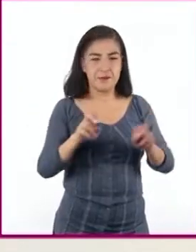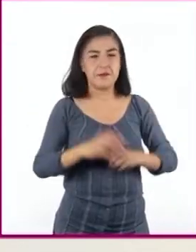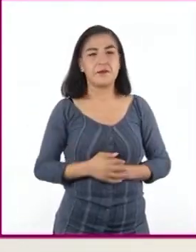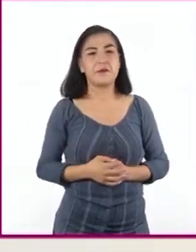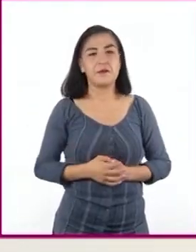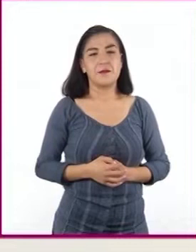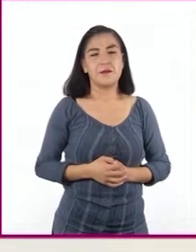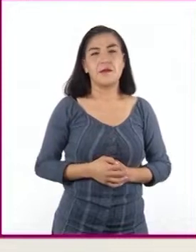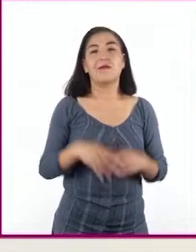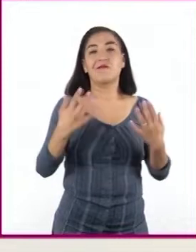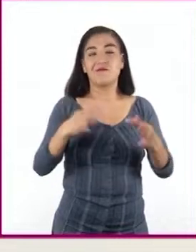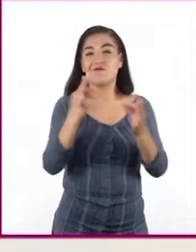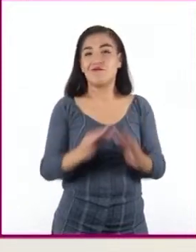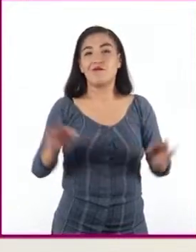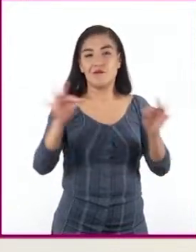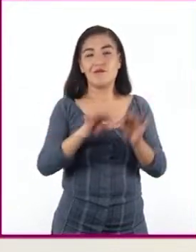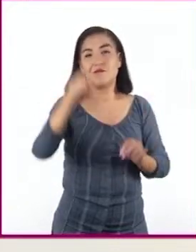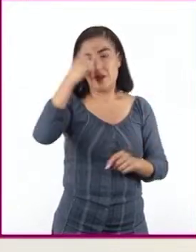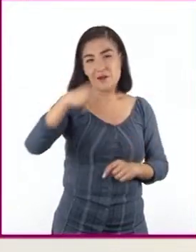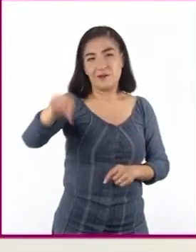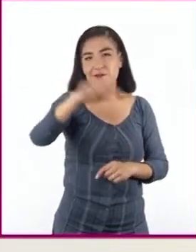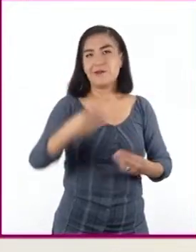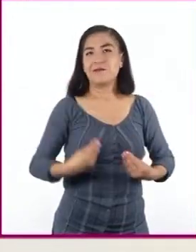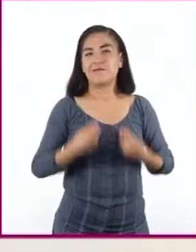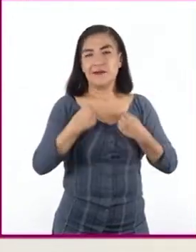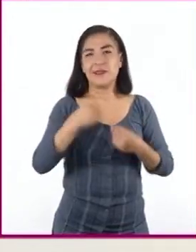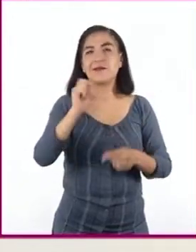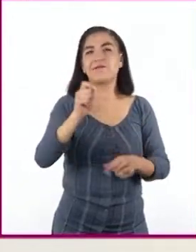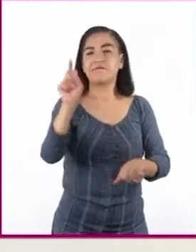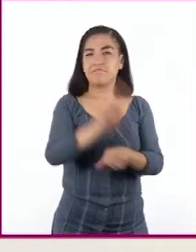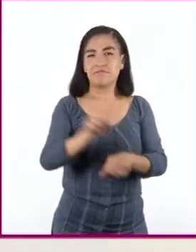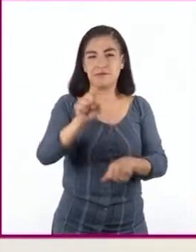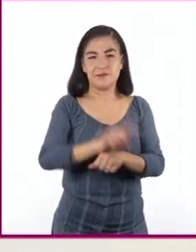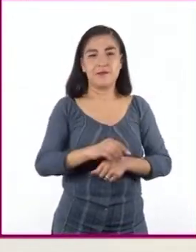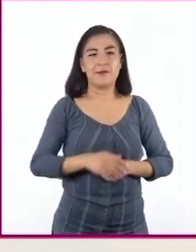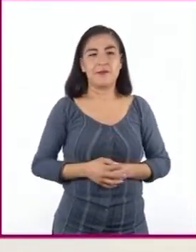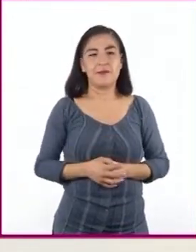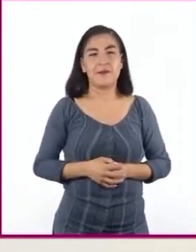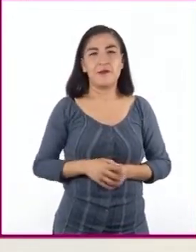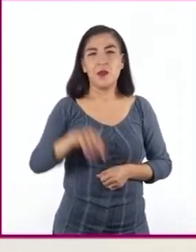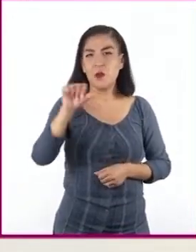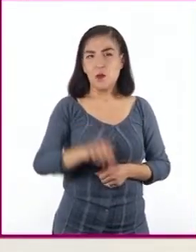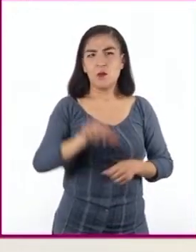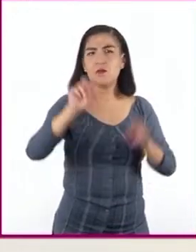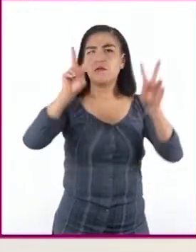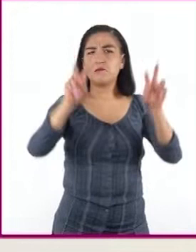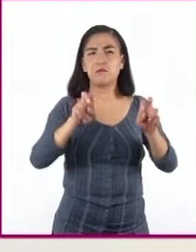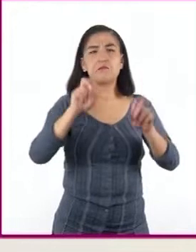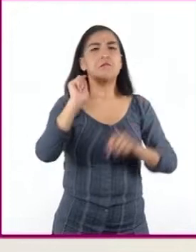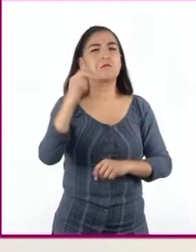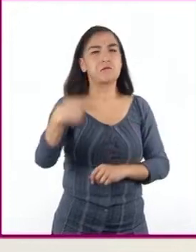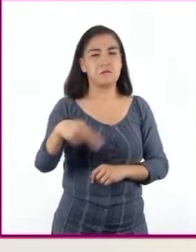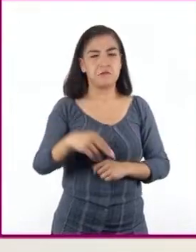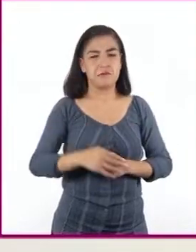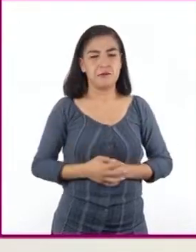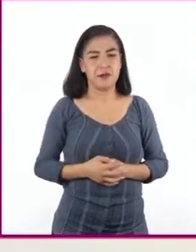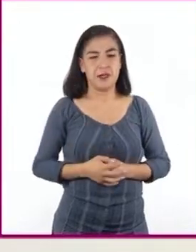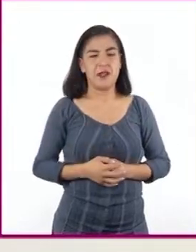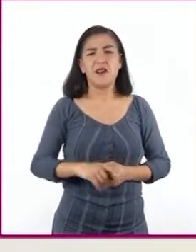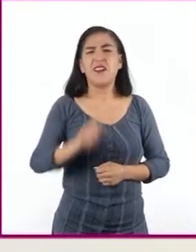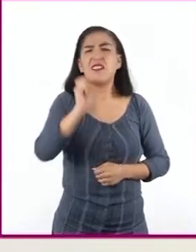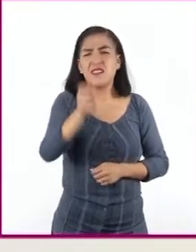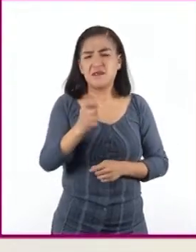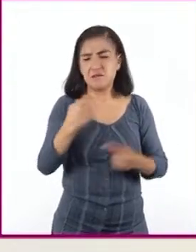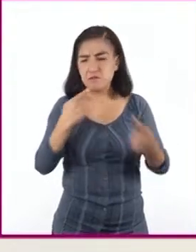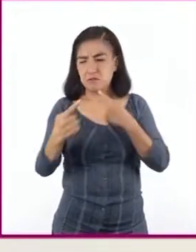son de relevancia para su vida diaria. Nuestra sesión se titula ¿Qué es la postura crítica?,